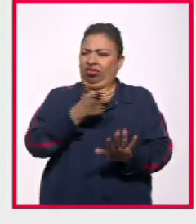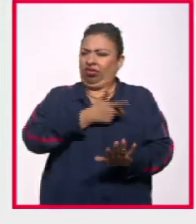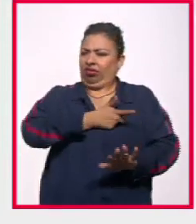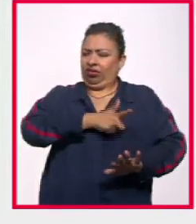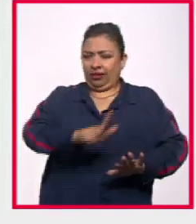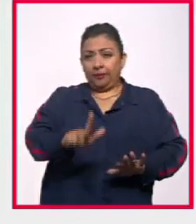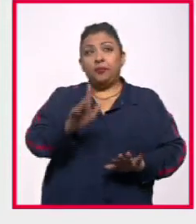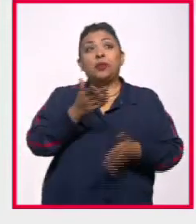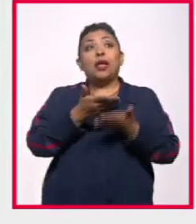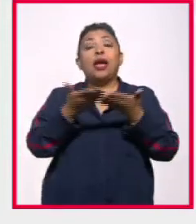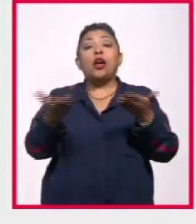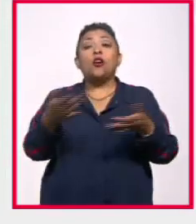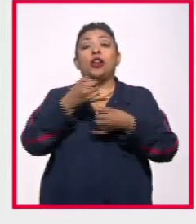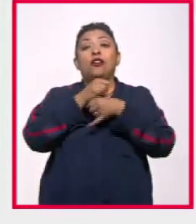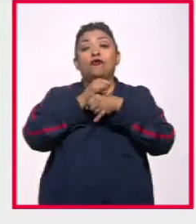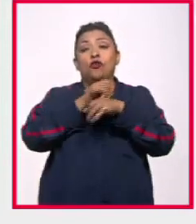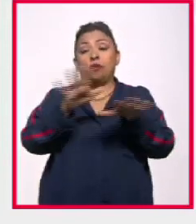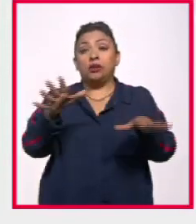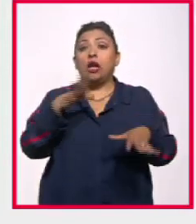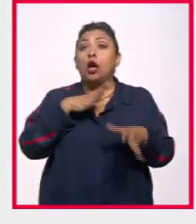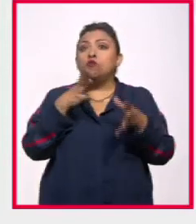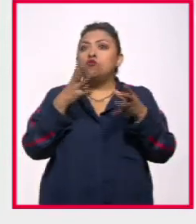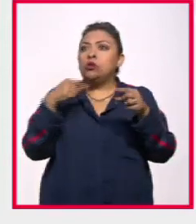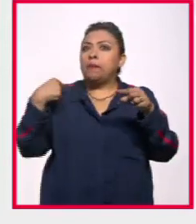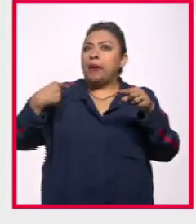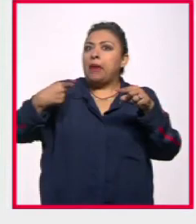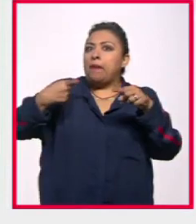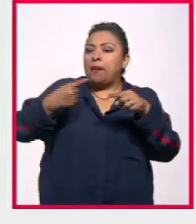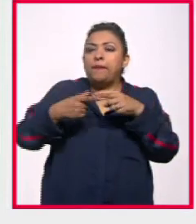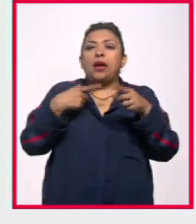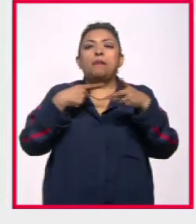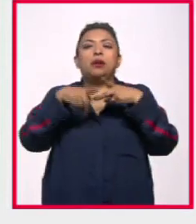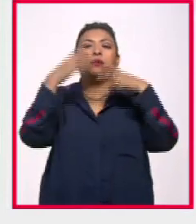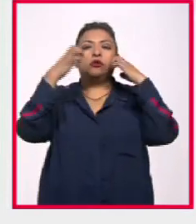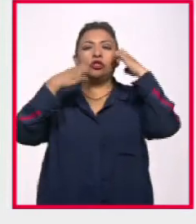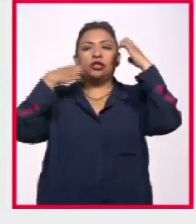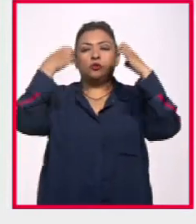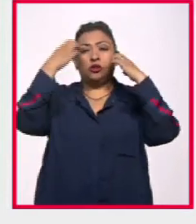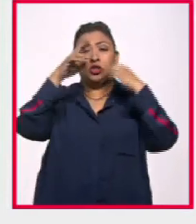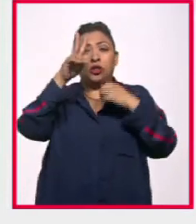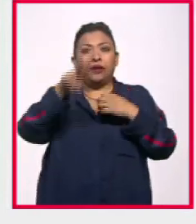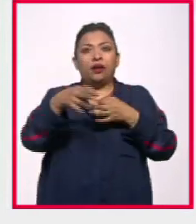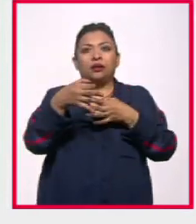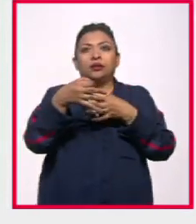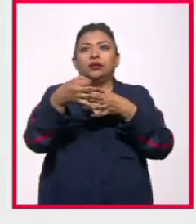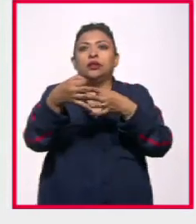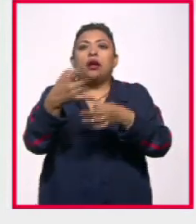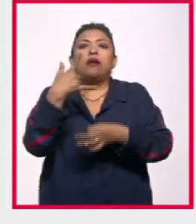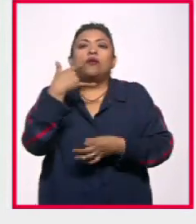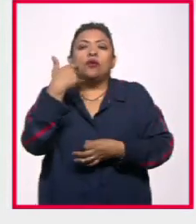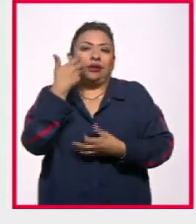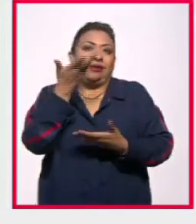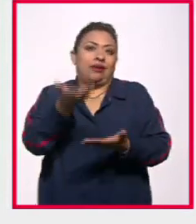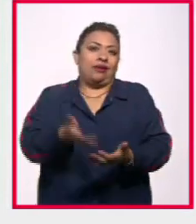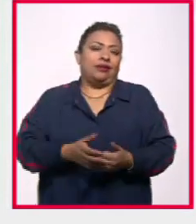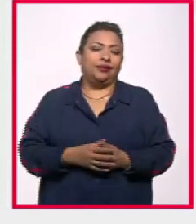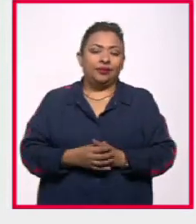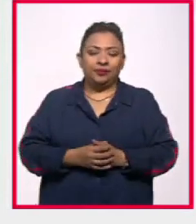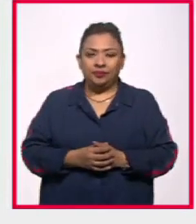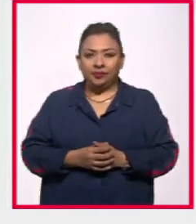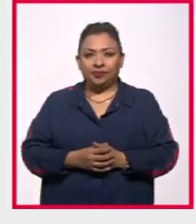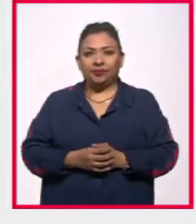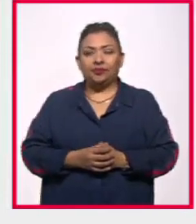Por lo pronto vamos a la información porque se ha generado mucha en estos días y arrancamos con una exposición que de verdad se antoja recorrer.